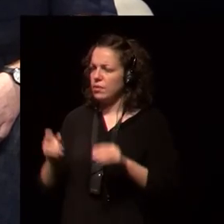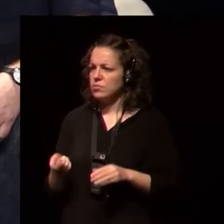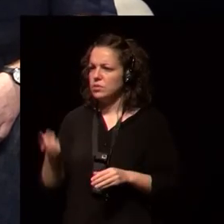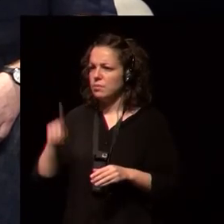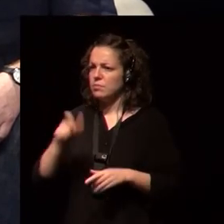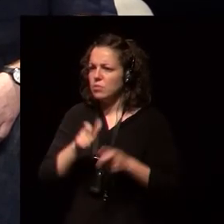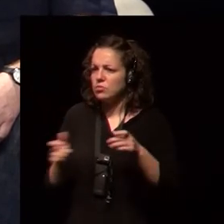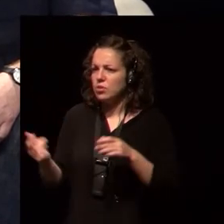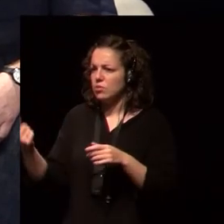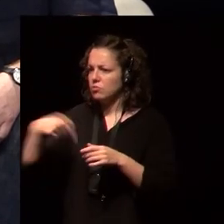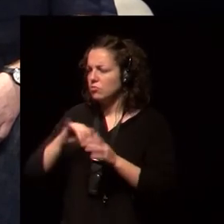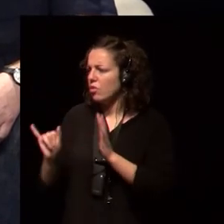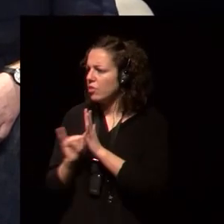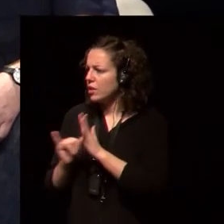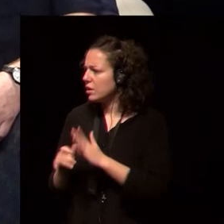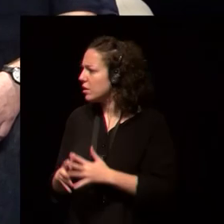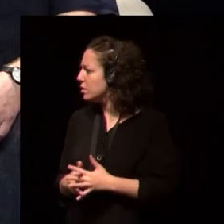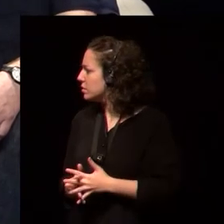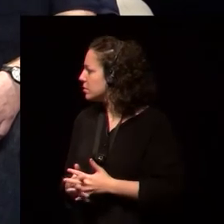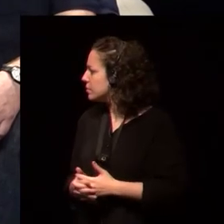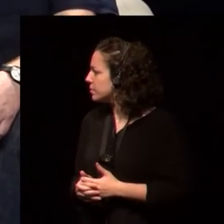y a la gente con la que estamos.